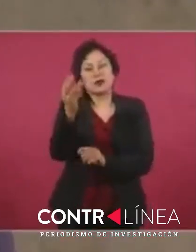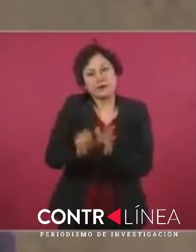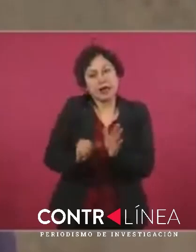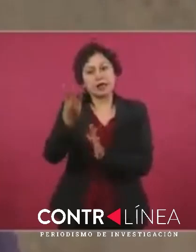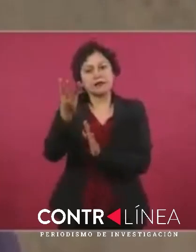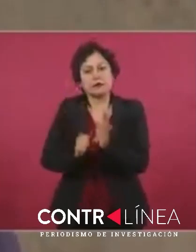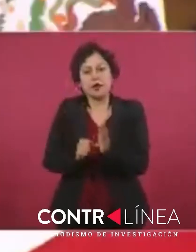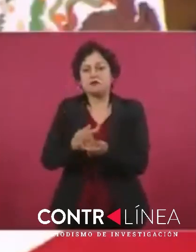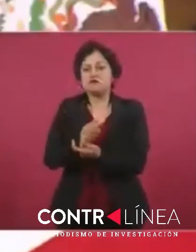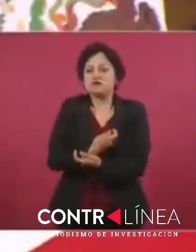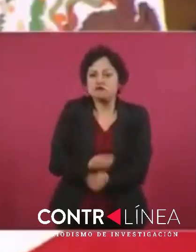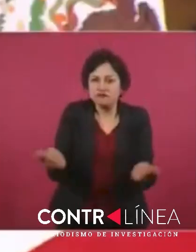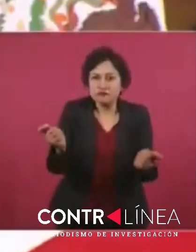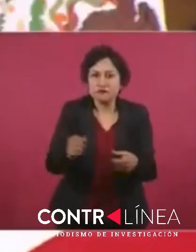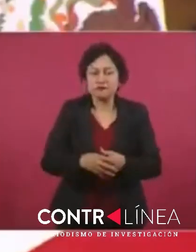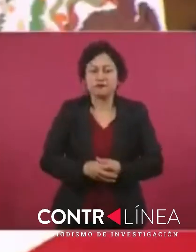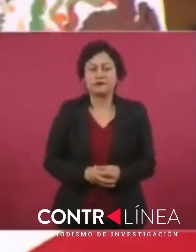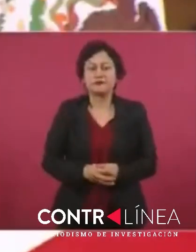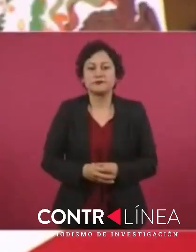Se otorgaron